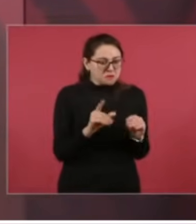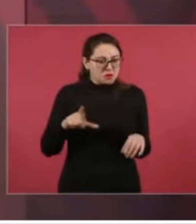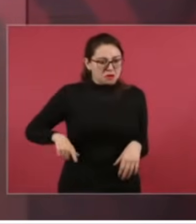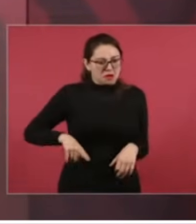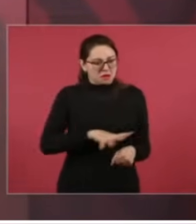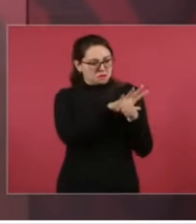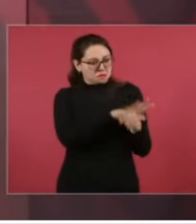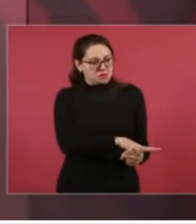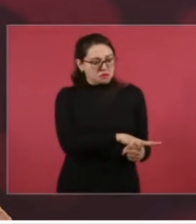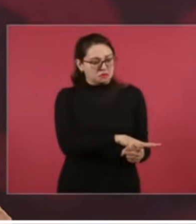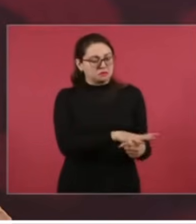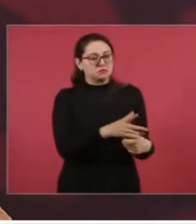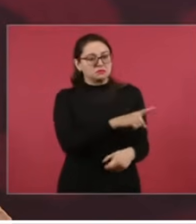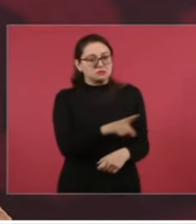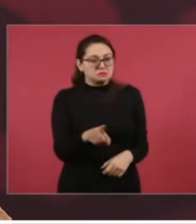bozal.